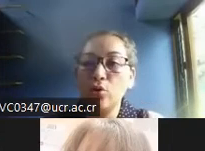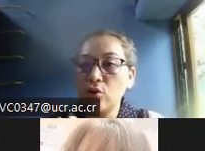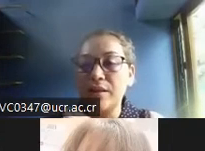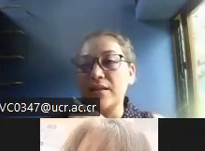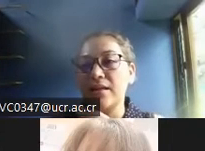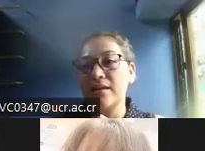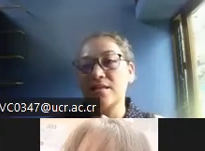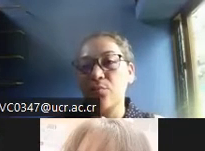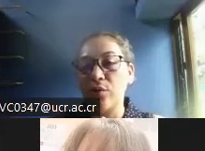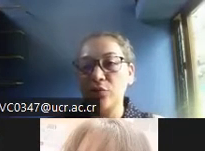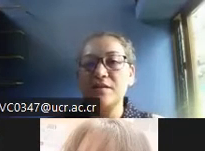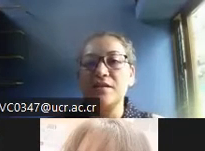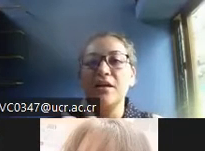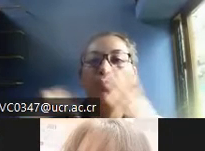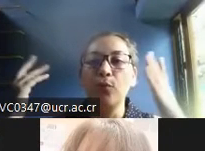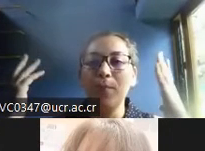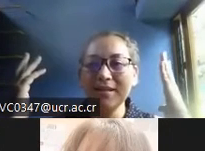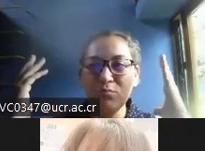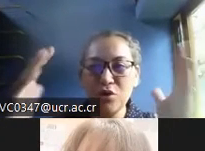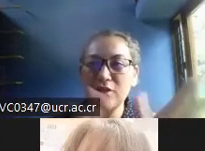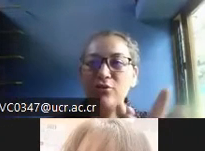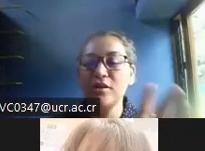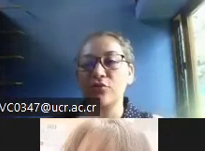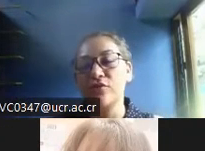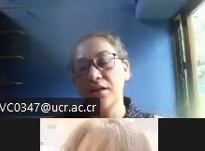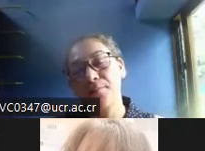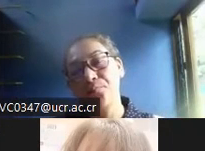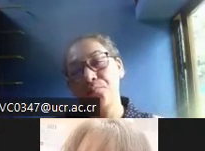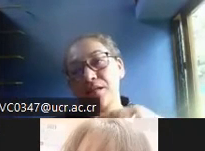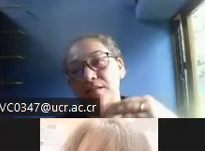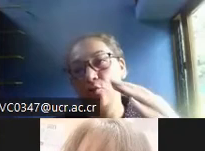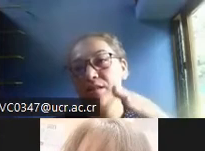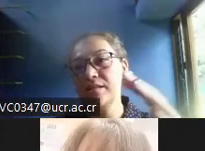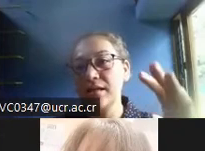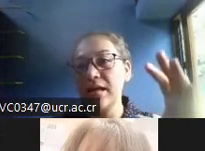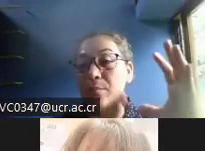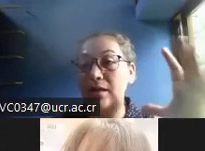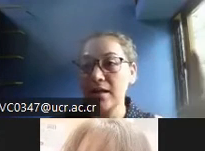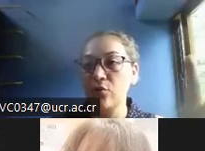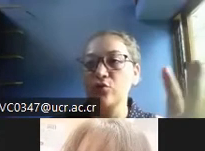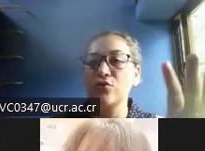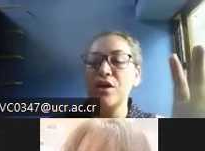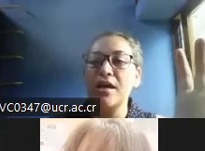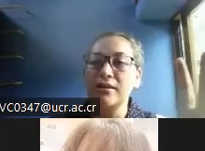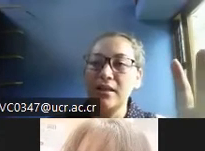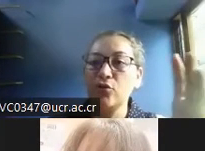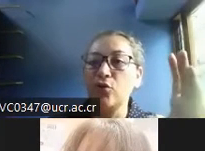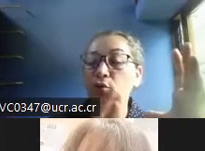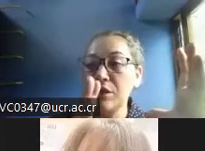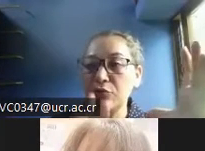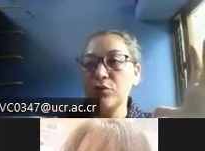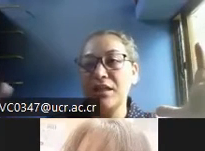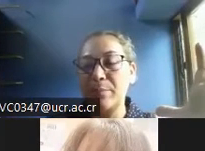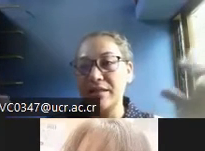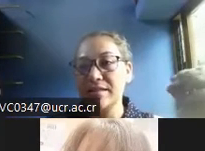porque todos los materiales que podamos diseñar, por más bonitos que nos queden, si no están enmarcados dentro